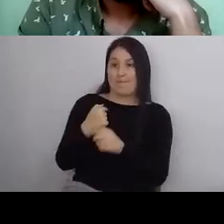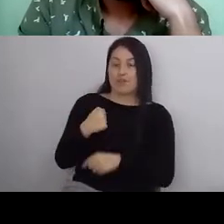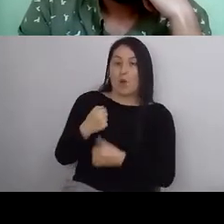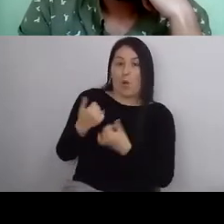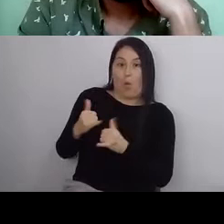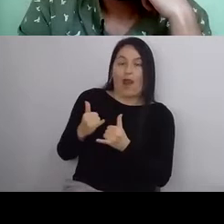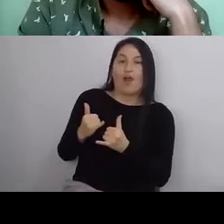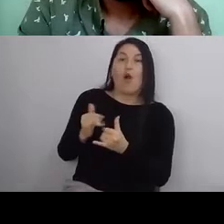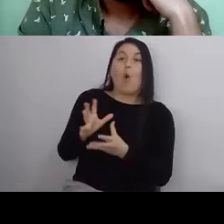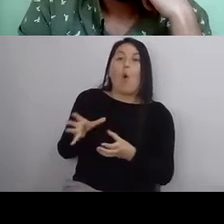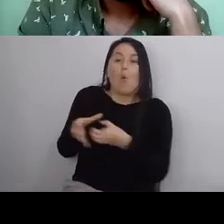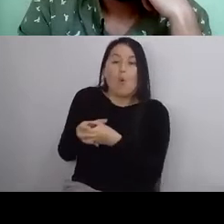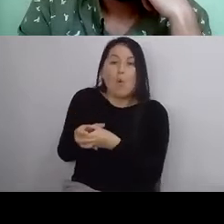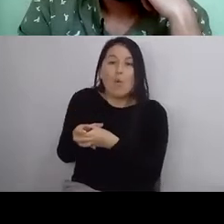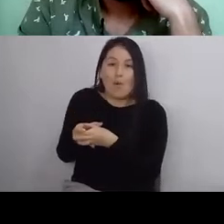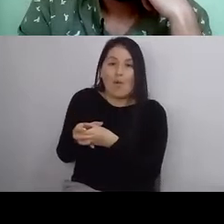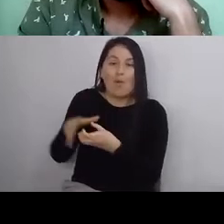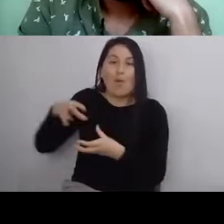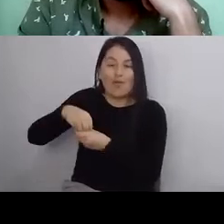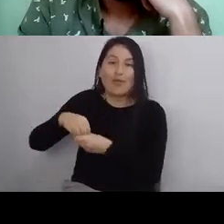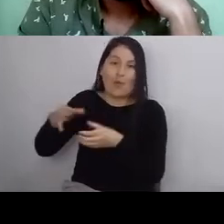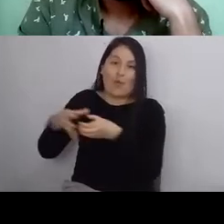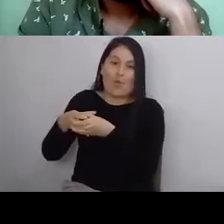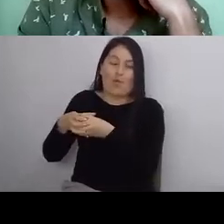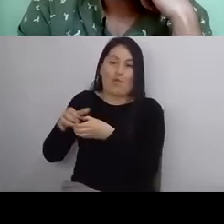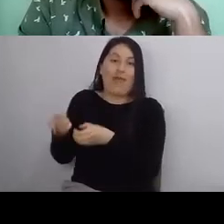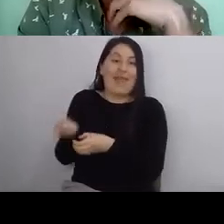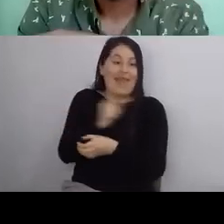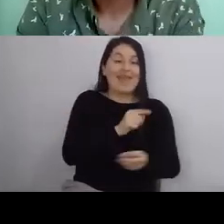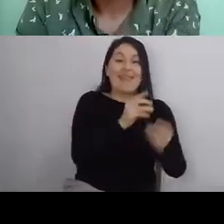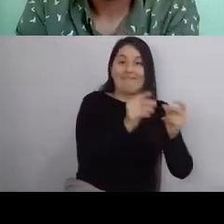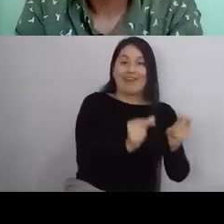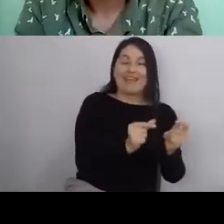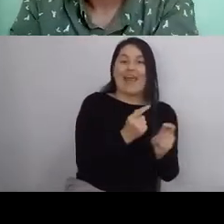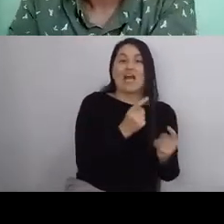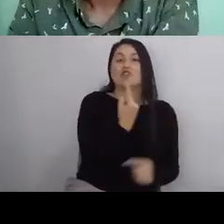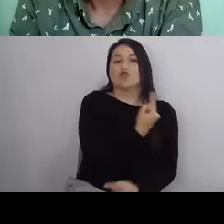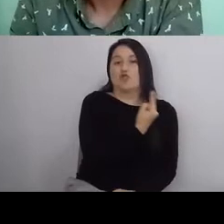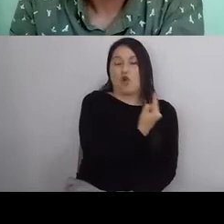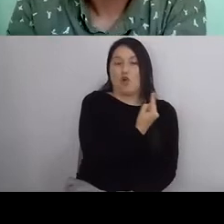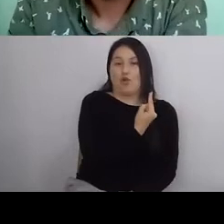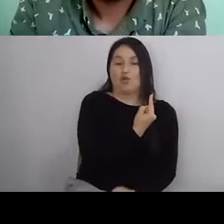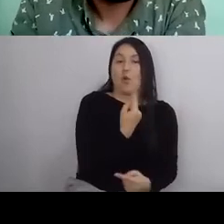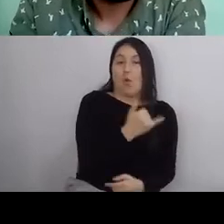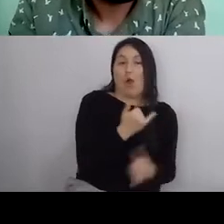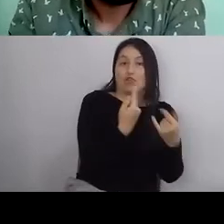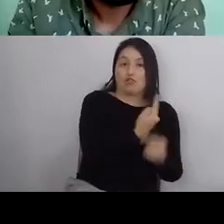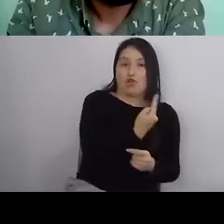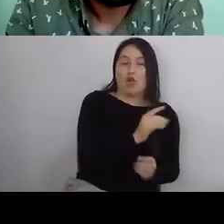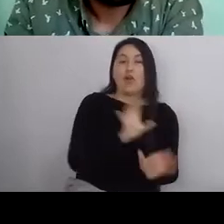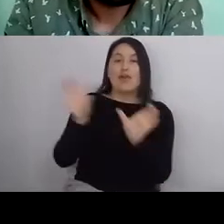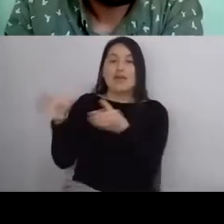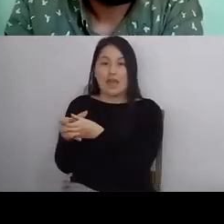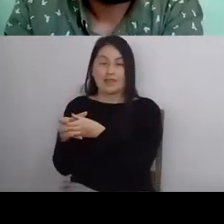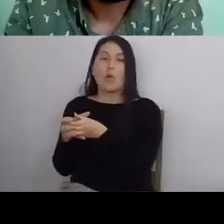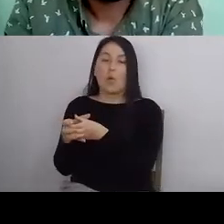¿ya? Entonces, ahí hay una diferencia distinta, uno más individual y lo otro más colectivo, ¿ya?